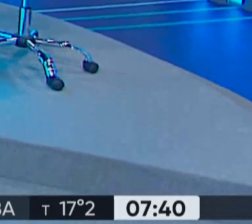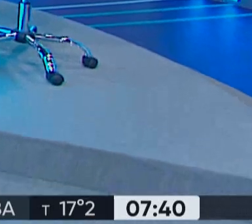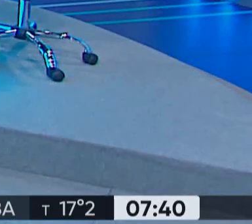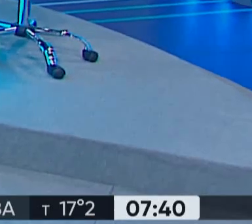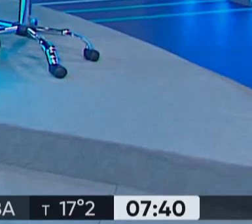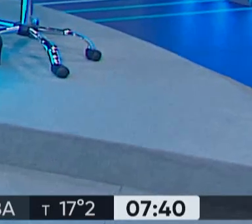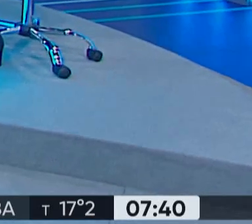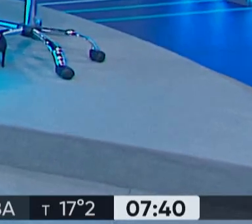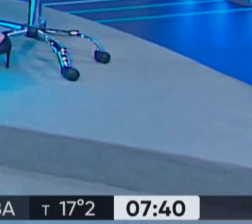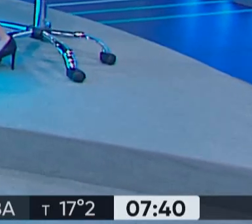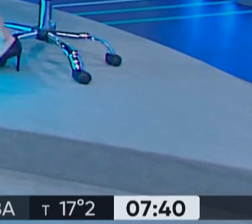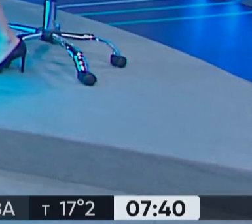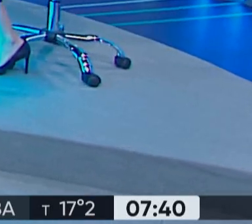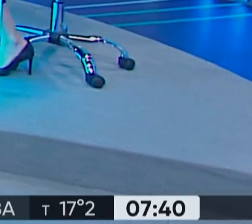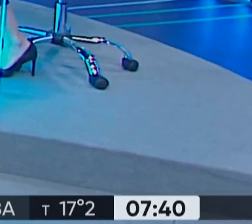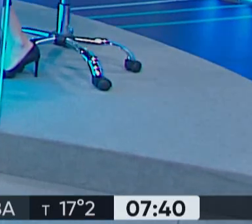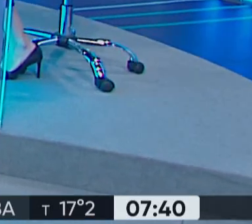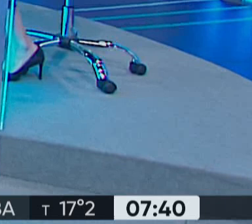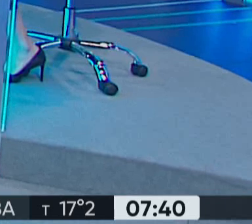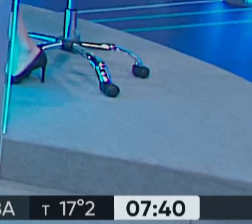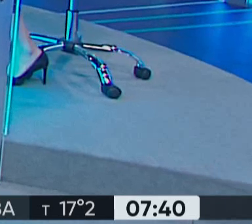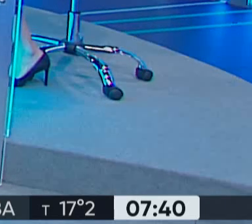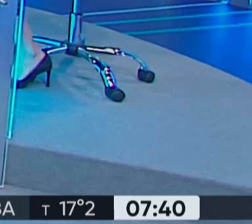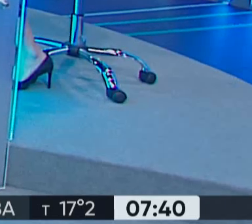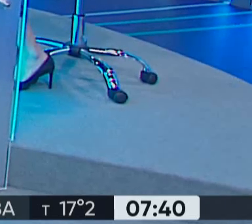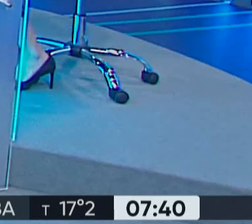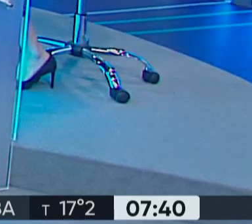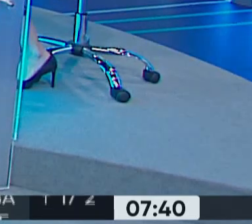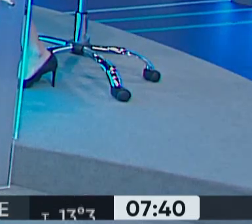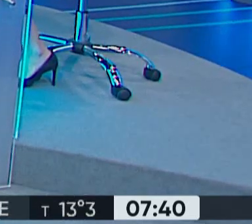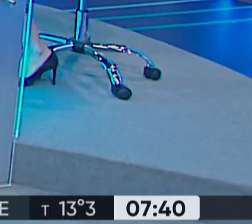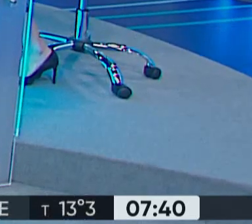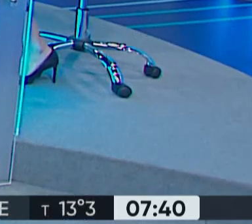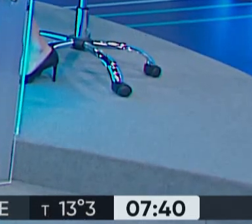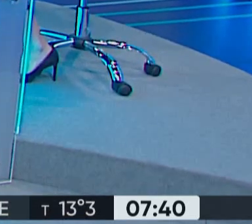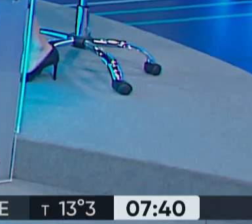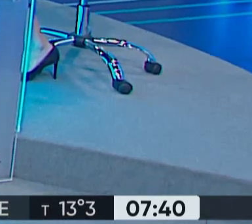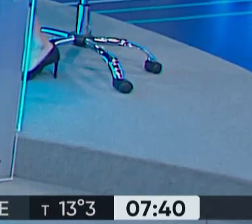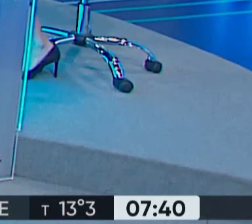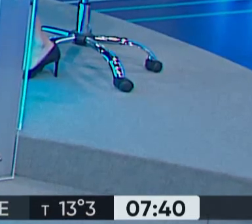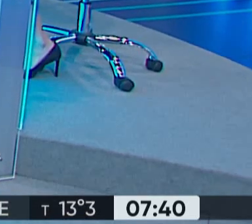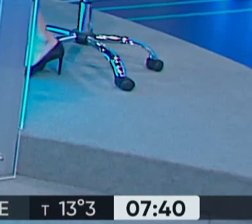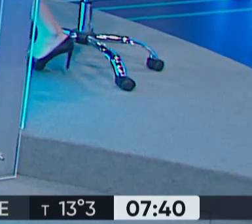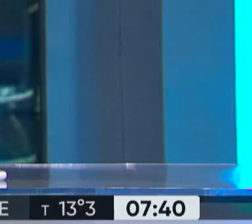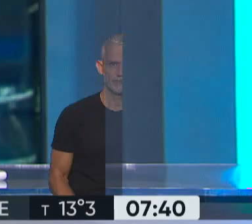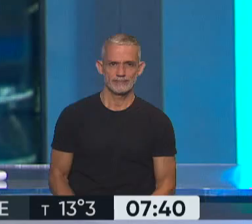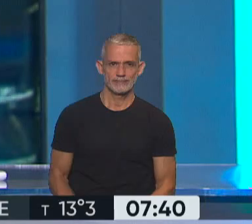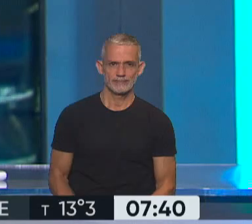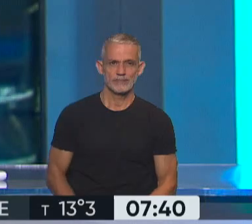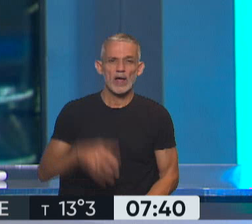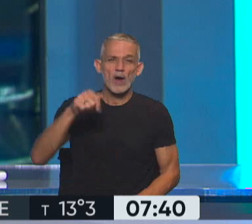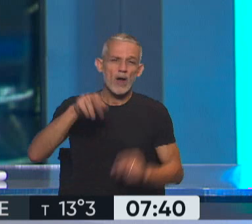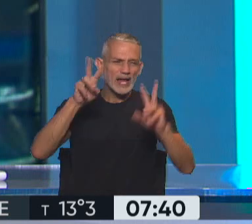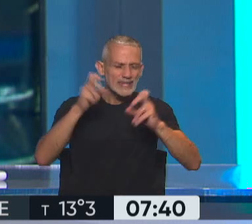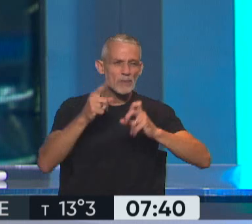Nos ocupamos ahora de lo que dejó la apertura de las sesiones ordinarias en el Congreso Nacional después del discurso del presidente Alberto